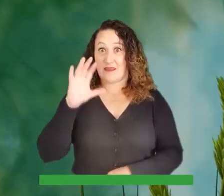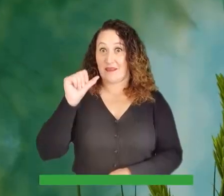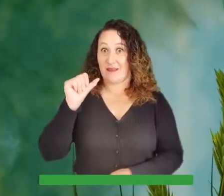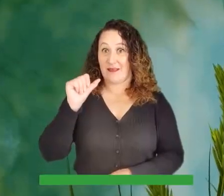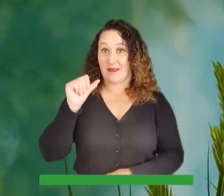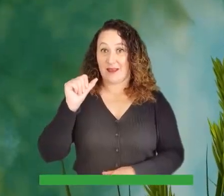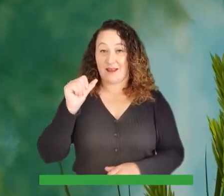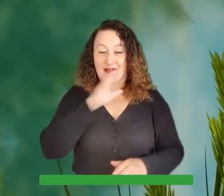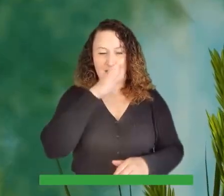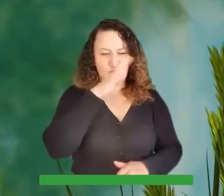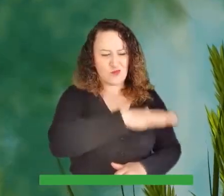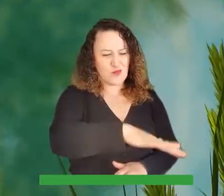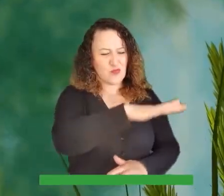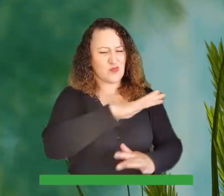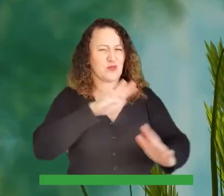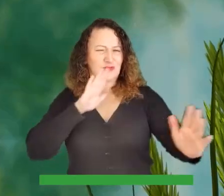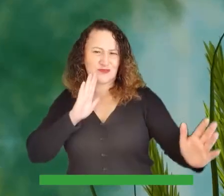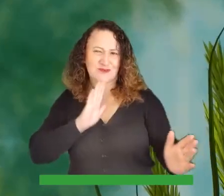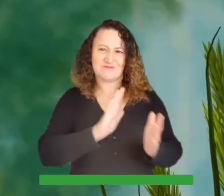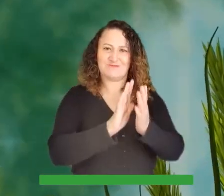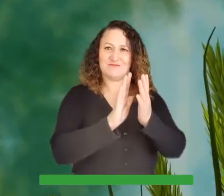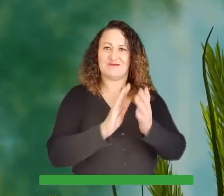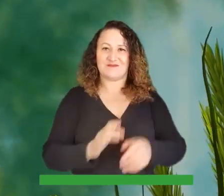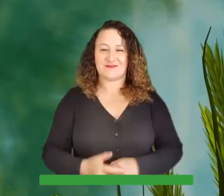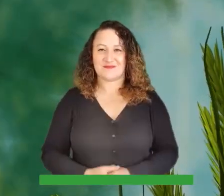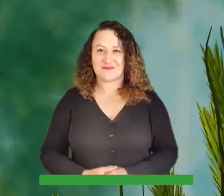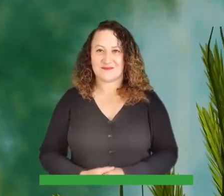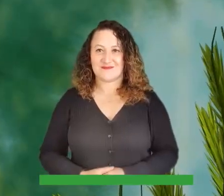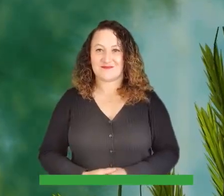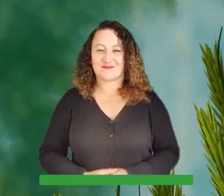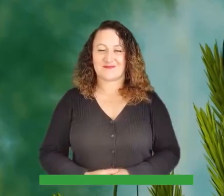ICA, más cerca del campo.